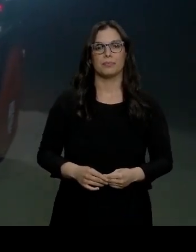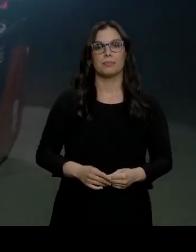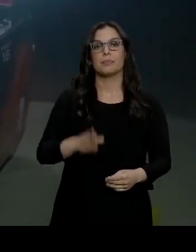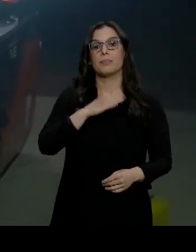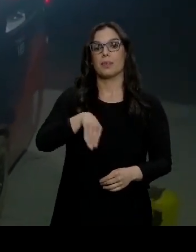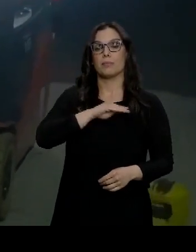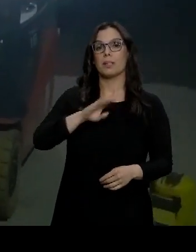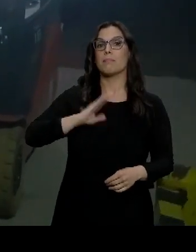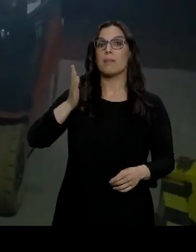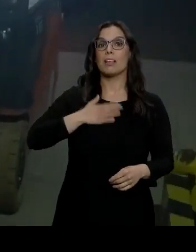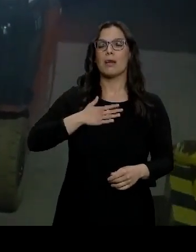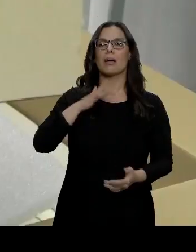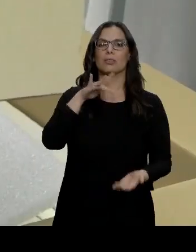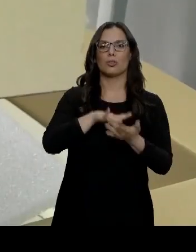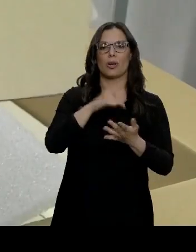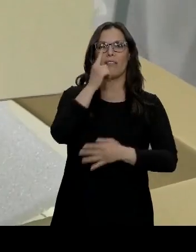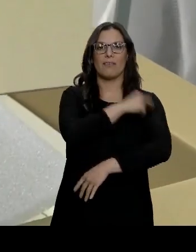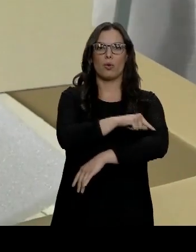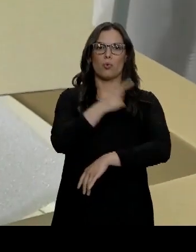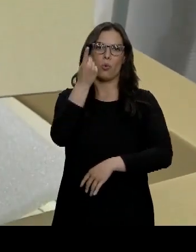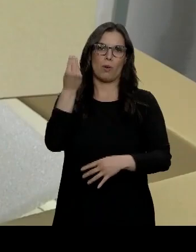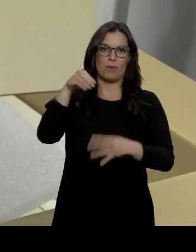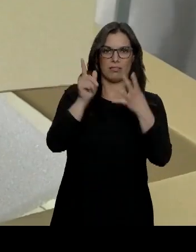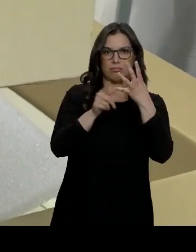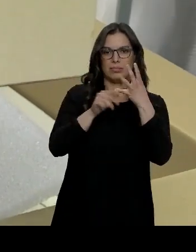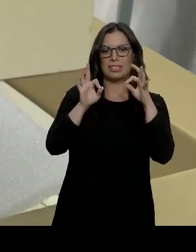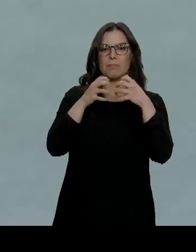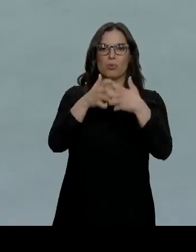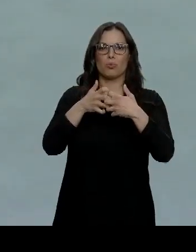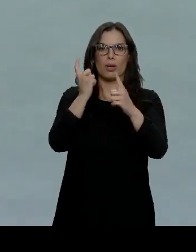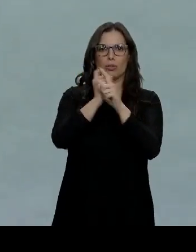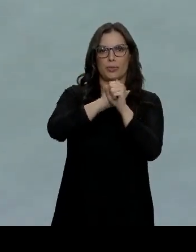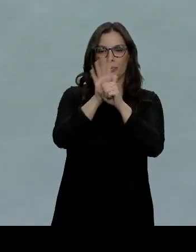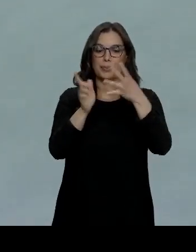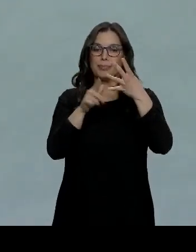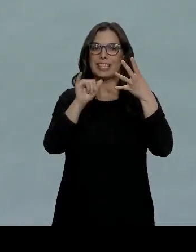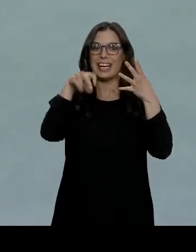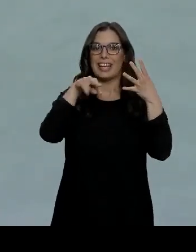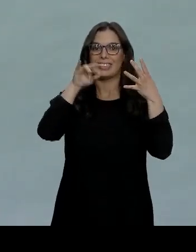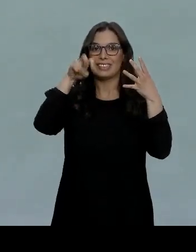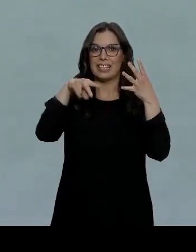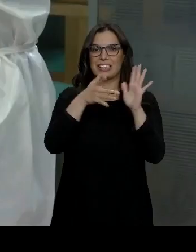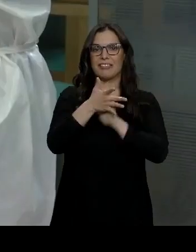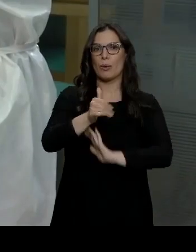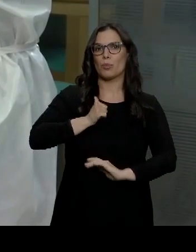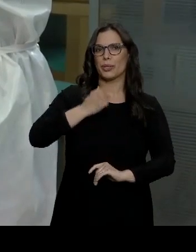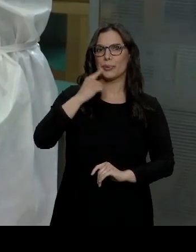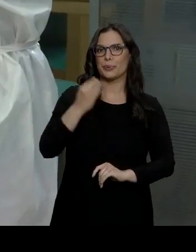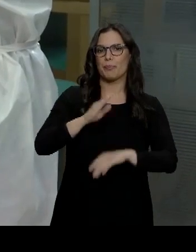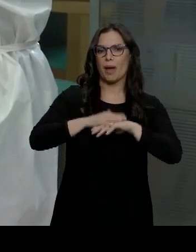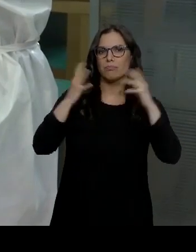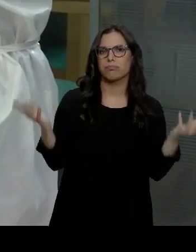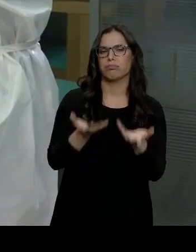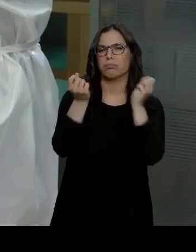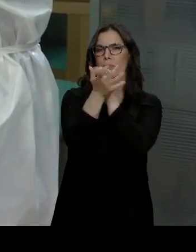España sumará mañana una nueva vacuna a la lucha contra el coronavirus. El suero de Janssen llega como una oportunidad para dar un